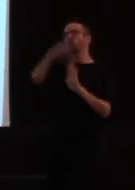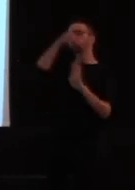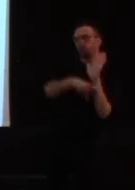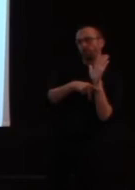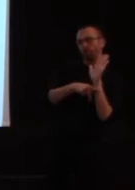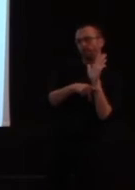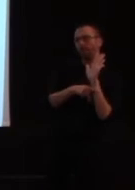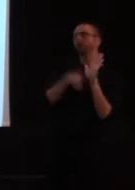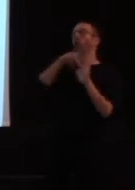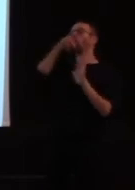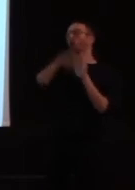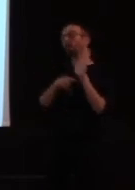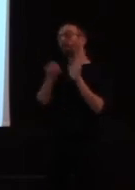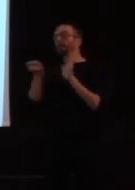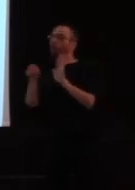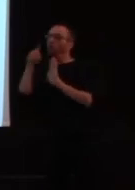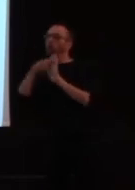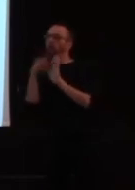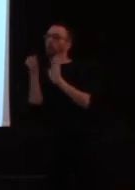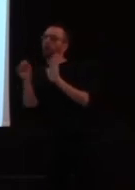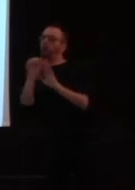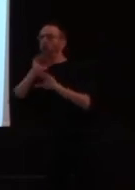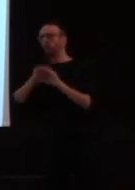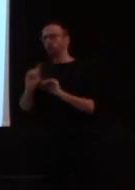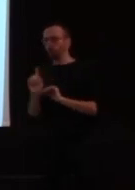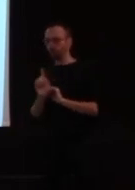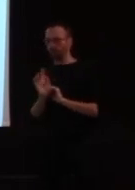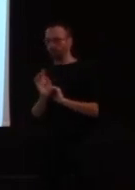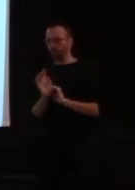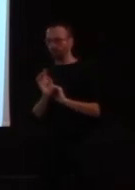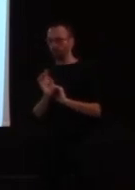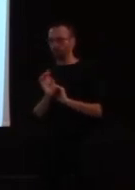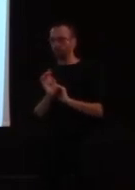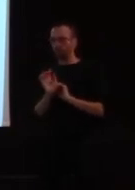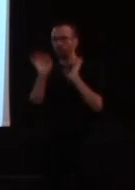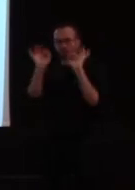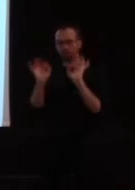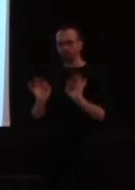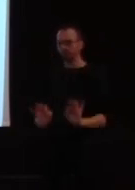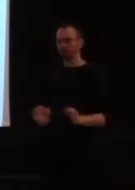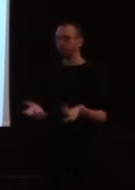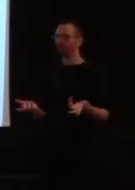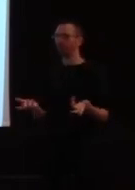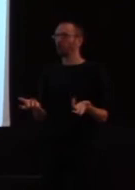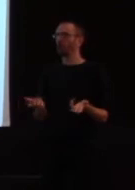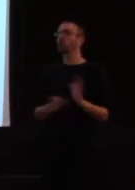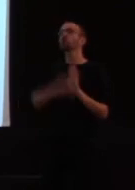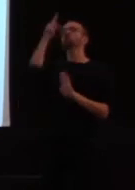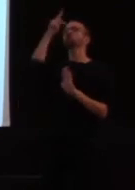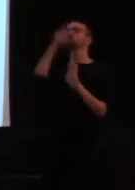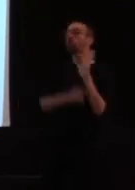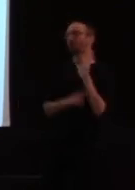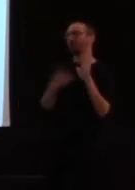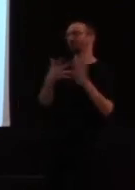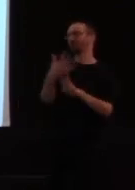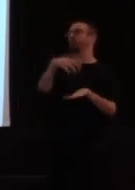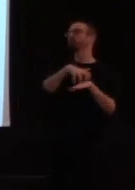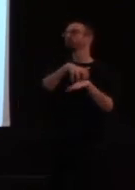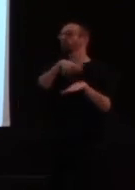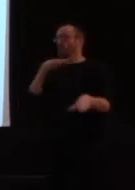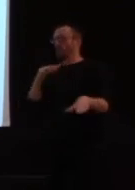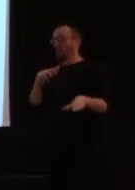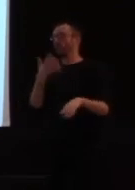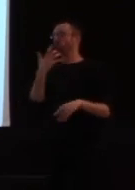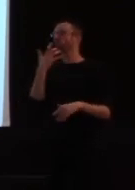excepciones. Punto casi. Claro, ¿no? Una cosa es lo vamos a enseñar primero, lo más regular, y si cometen